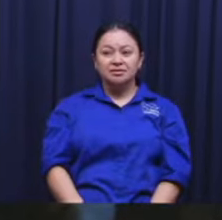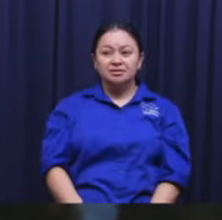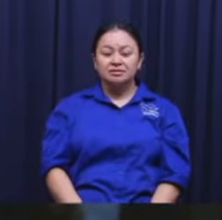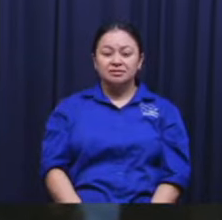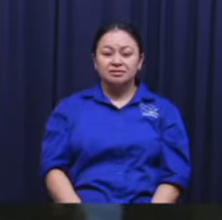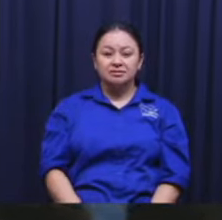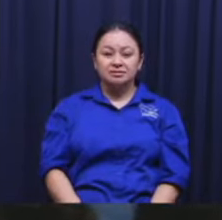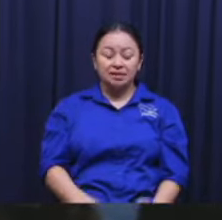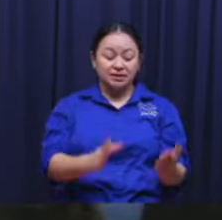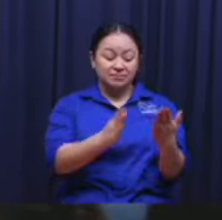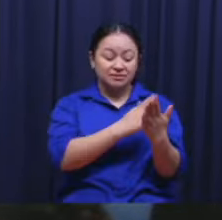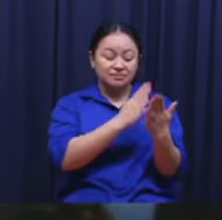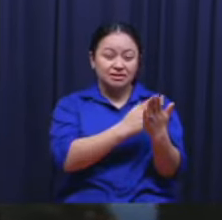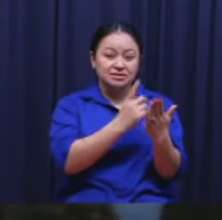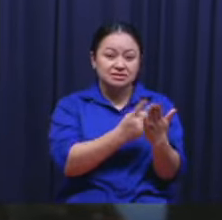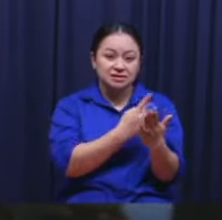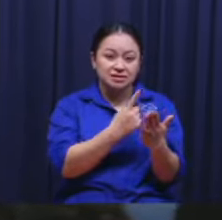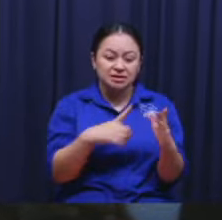¿Cómo puedes tú